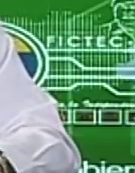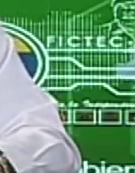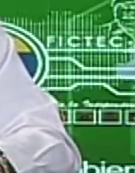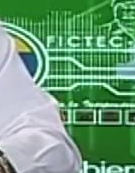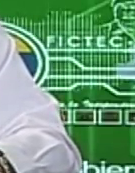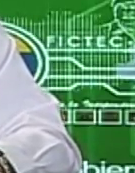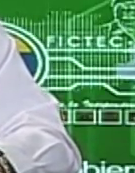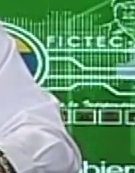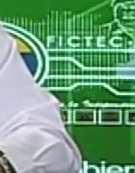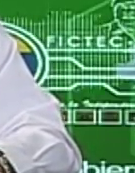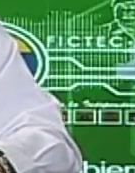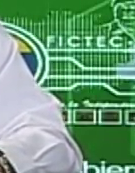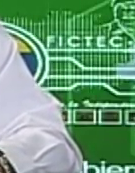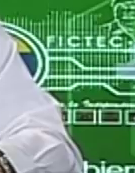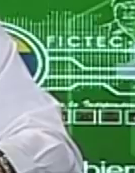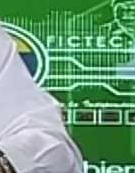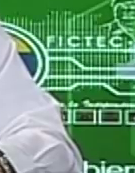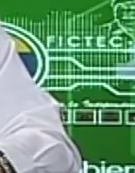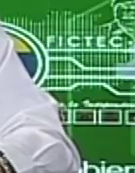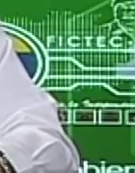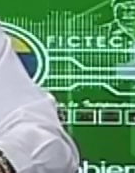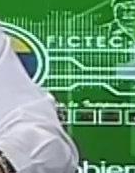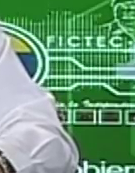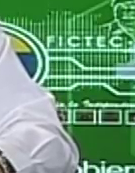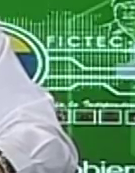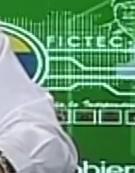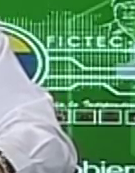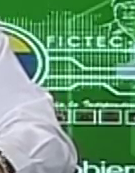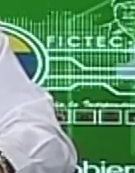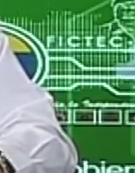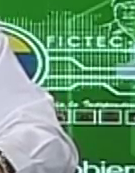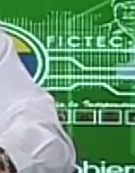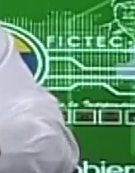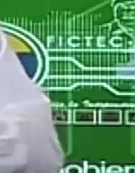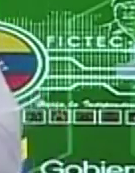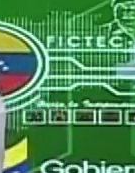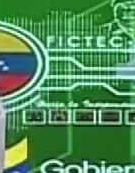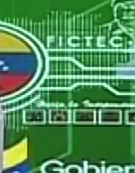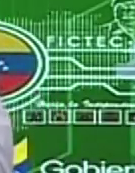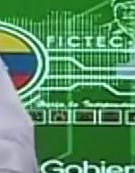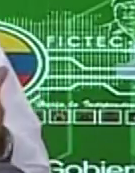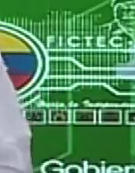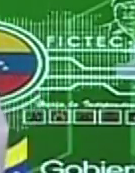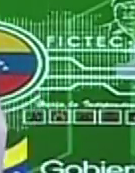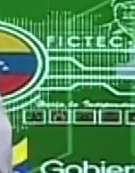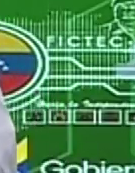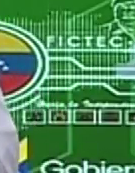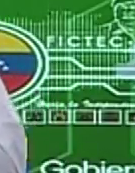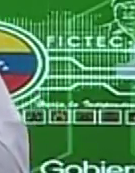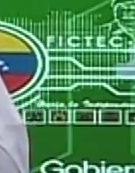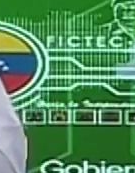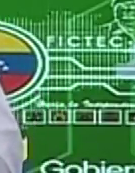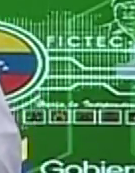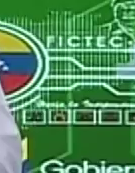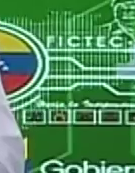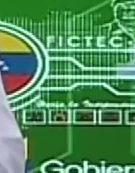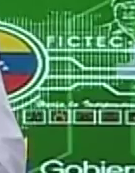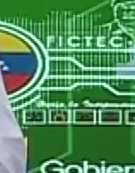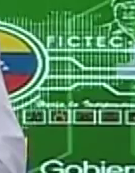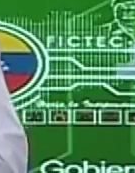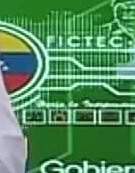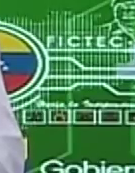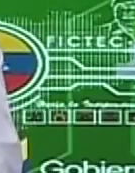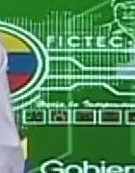Huawei. ¿Y de dónde es Huawei? De la República Popular China, nuestra hermana mayor. Y Huawei está en